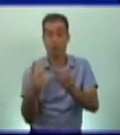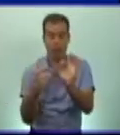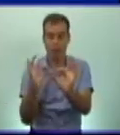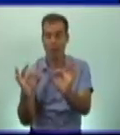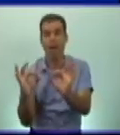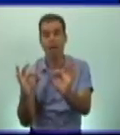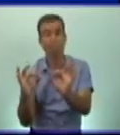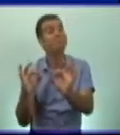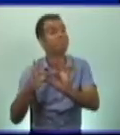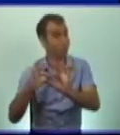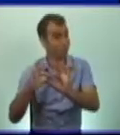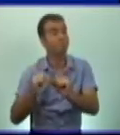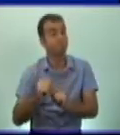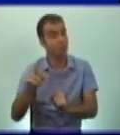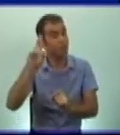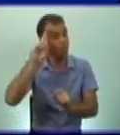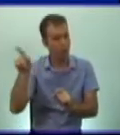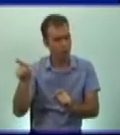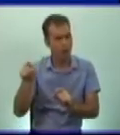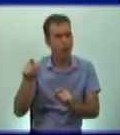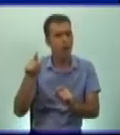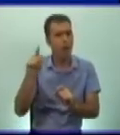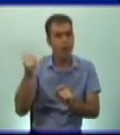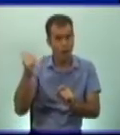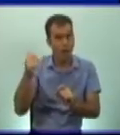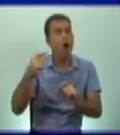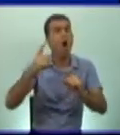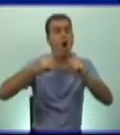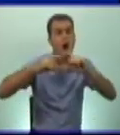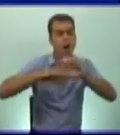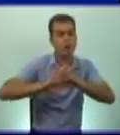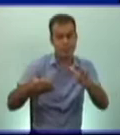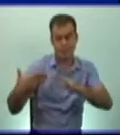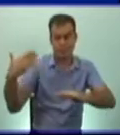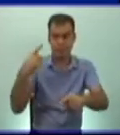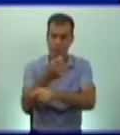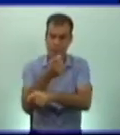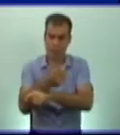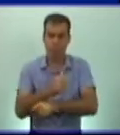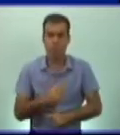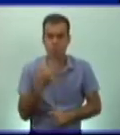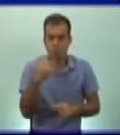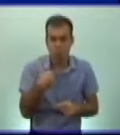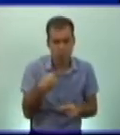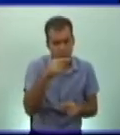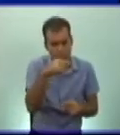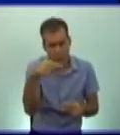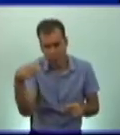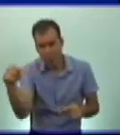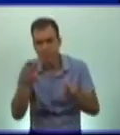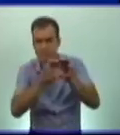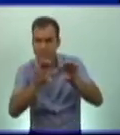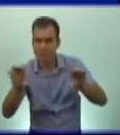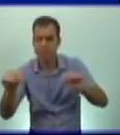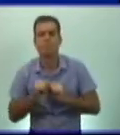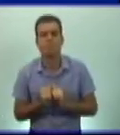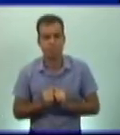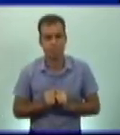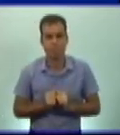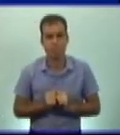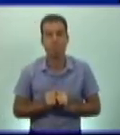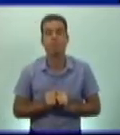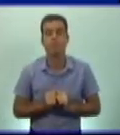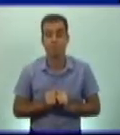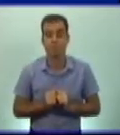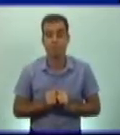Estamos recordando, porque esto es un contenido que nosotros vimos, cómo escribir las fórmulas químicas de las sustancias simples no metales. En